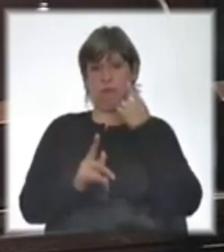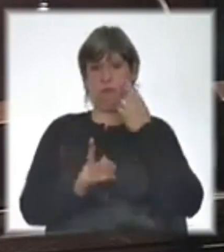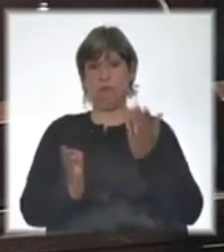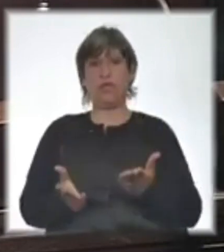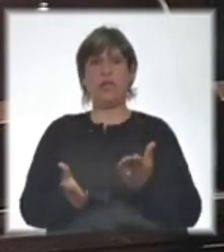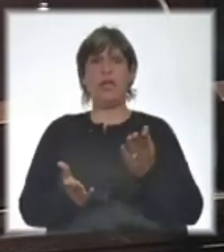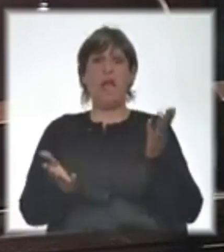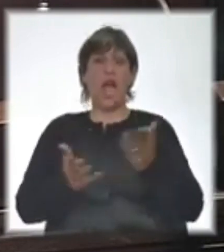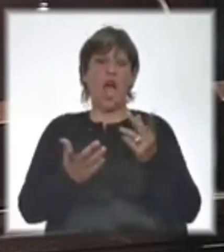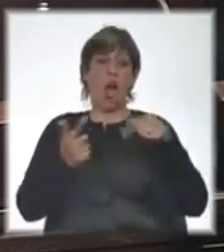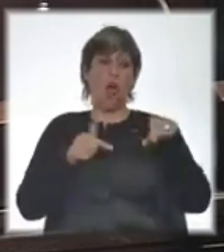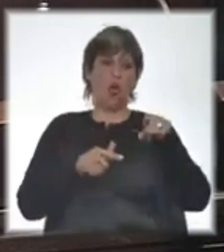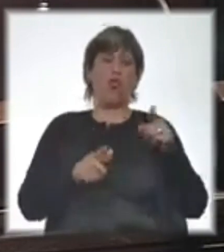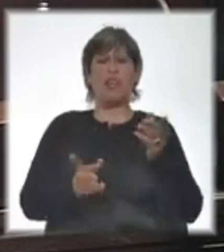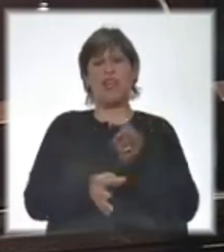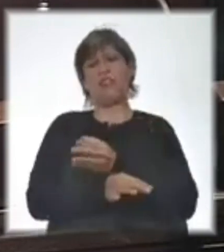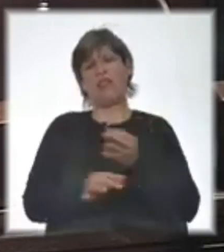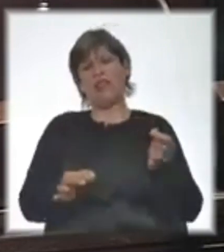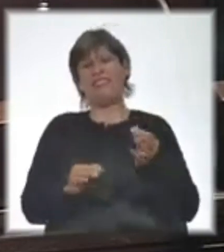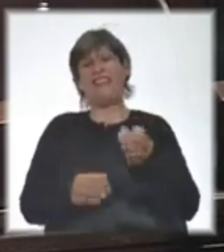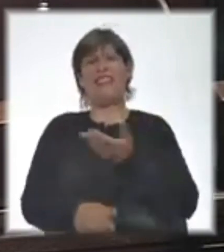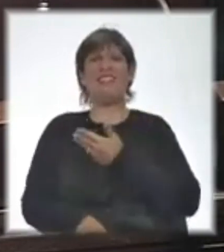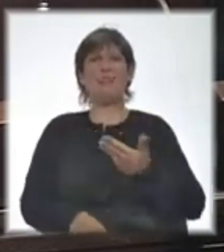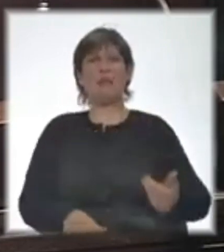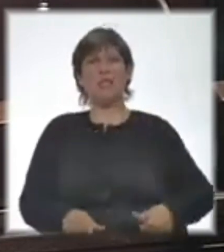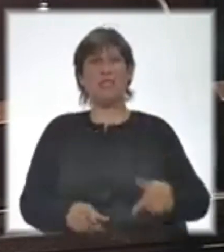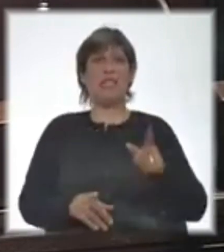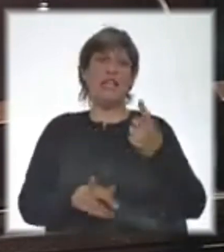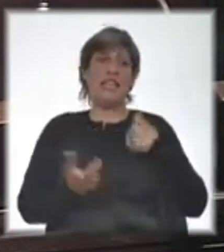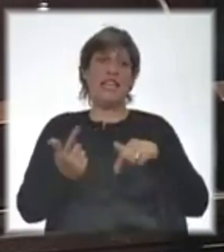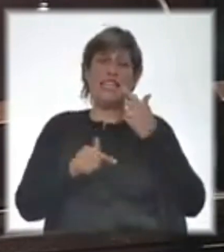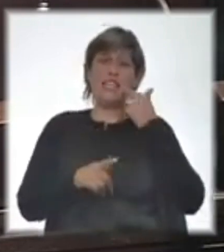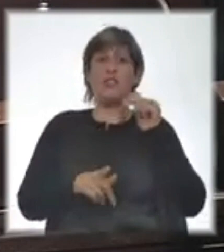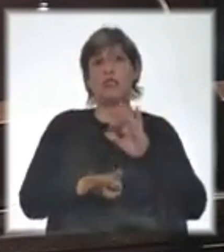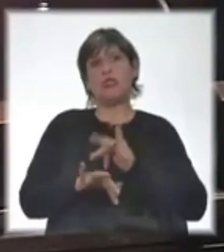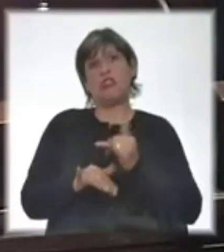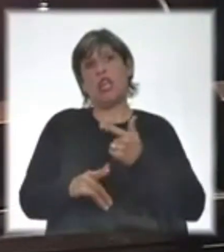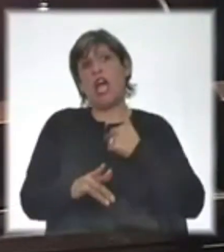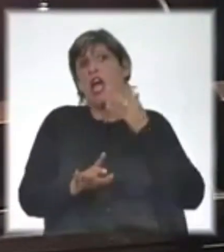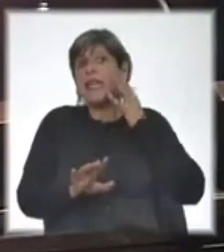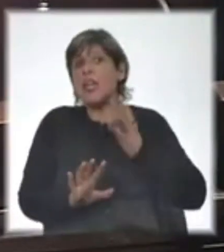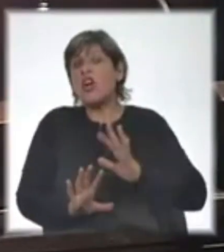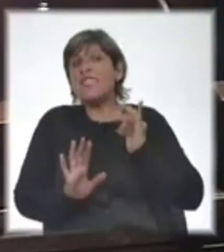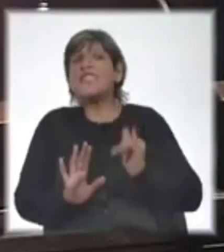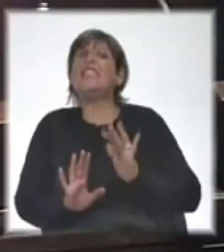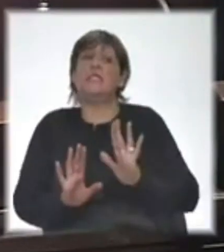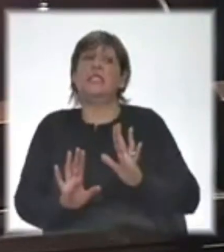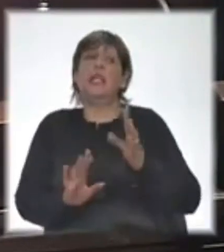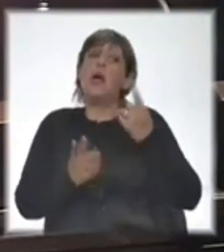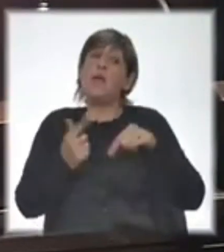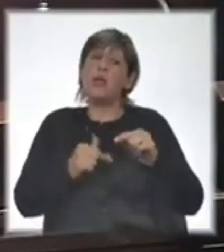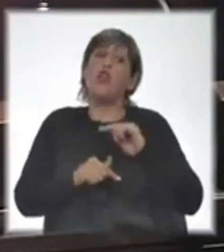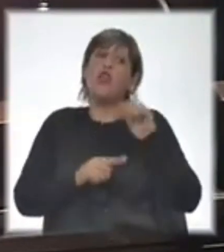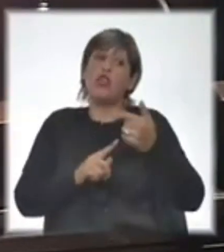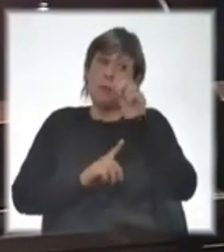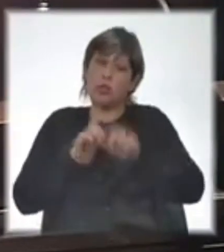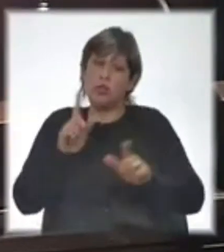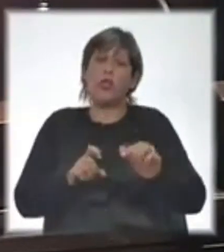Ahora, el doctor Frati es un excelente presidente, ya es un hecho subjetivo, yo creo que lo es, pero alguien puede decir lo contrario.